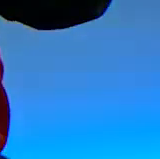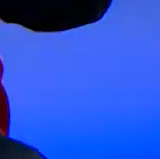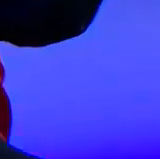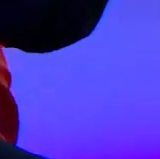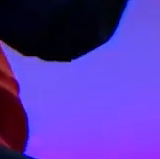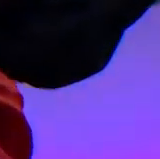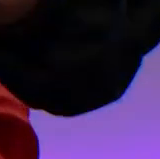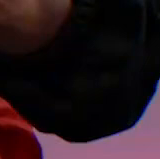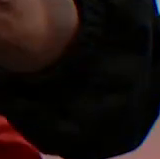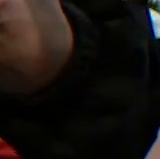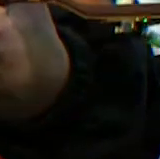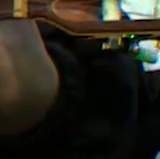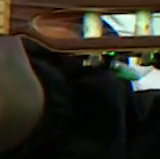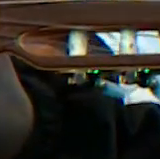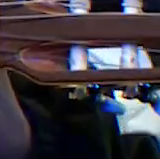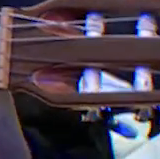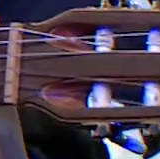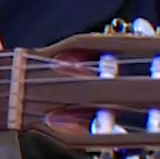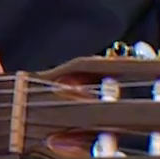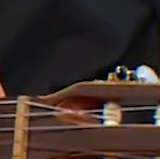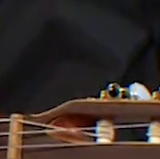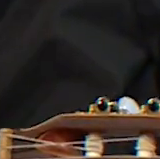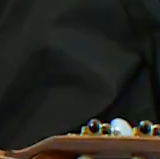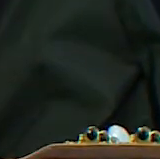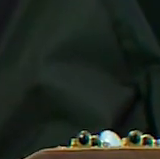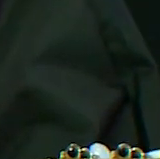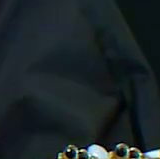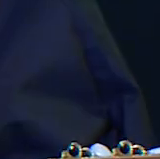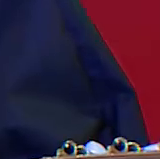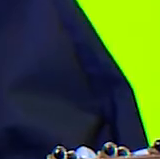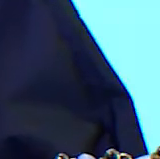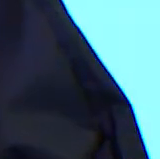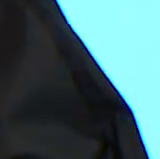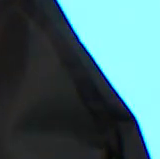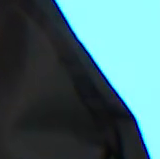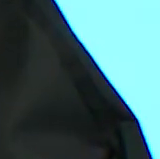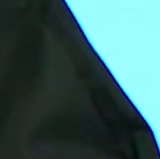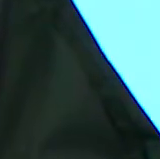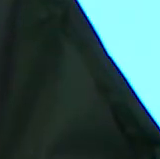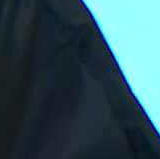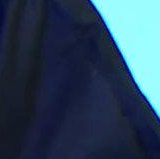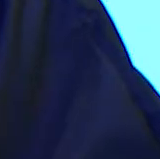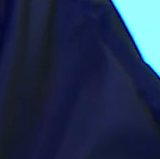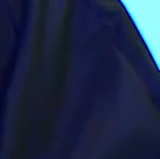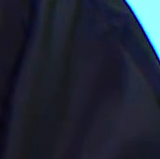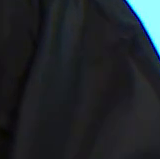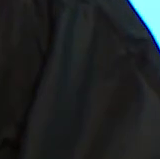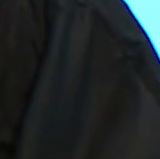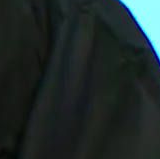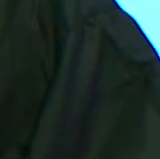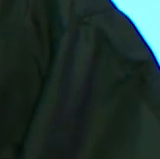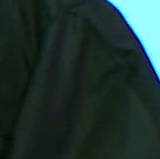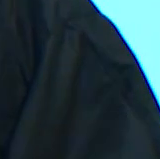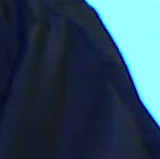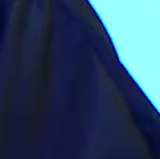en el montón, un contratiempo en el azar, la imagen fuera